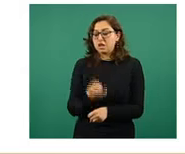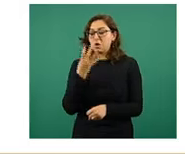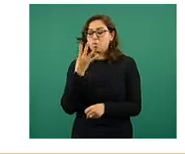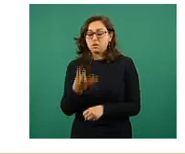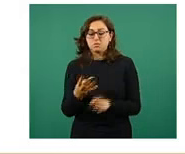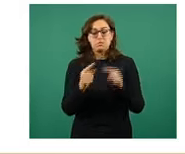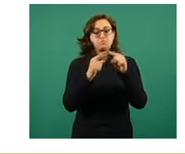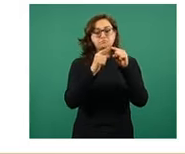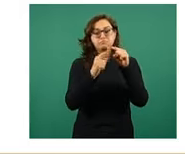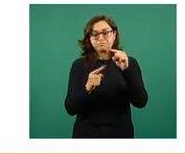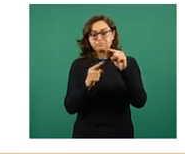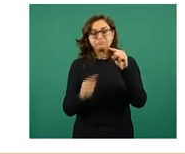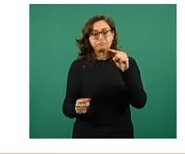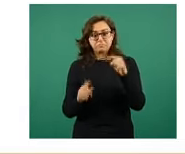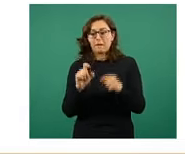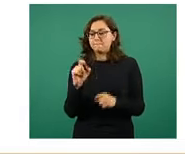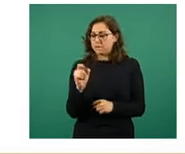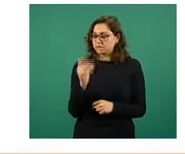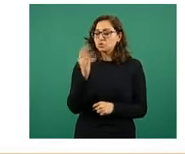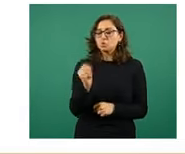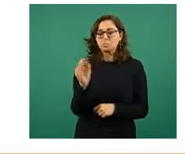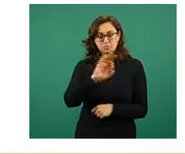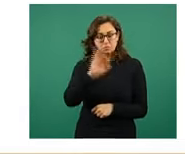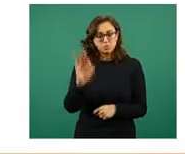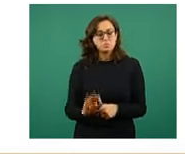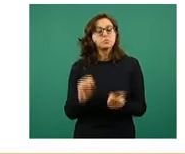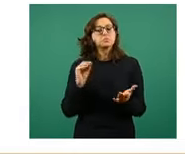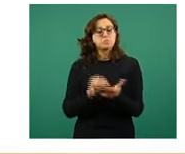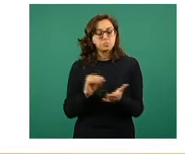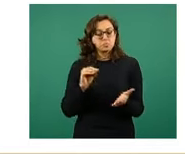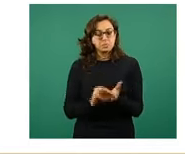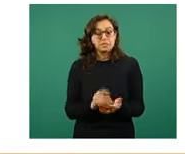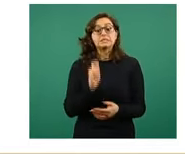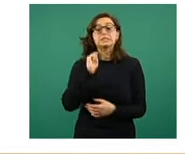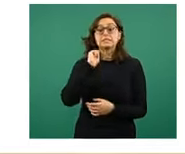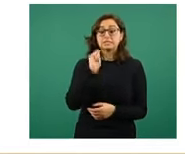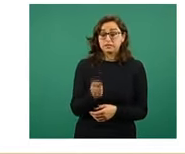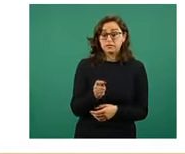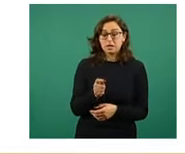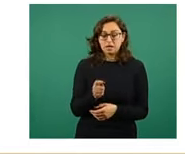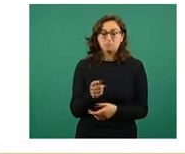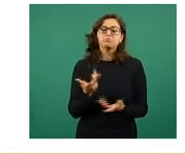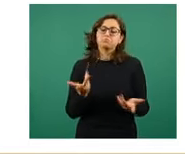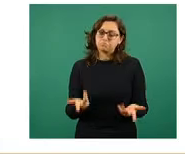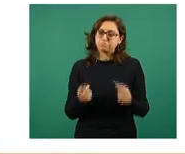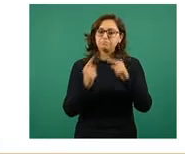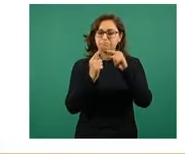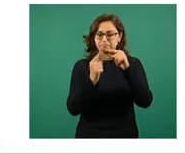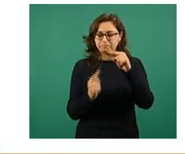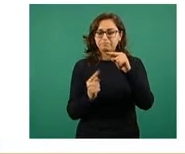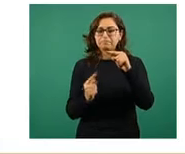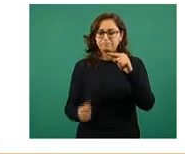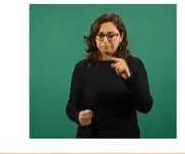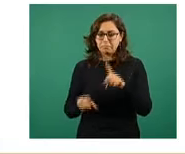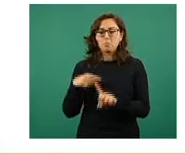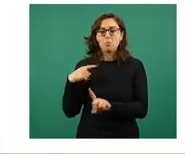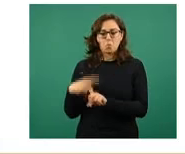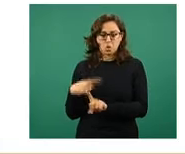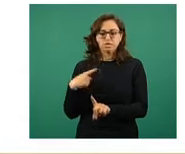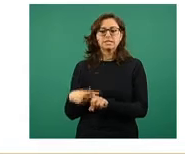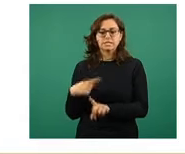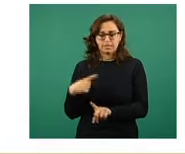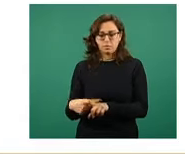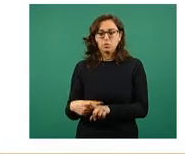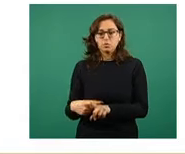en un 29%, lo cual es un porcentaje de disminución que sigue siendo todavía por mucho el mayor que